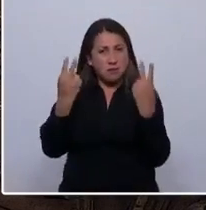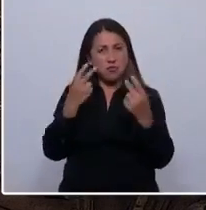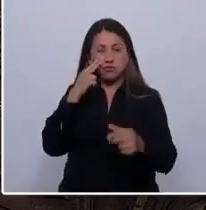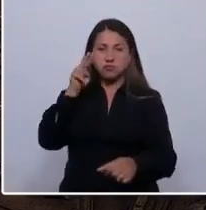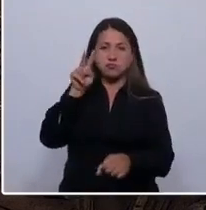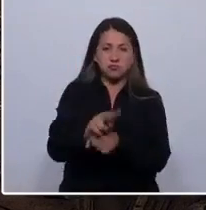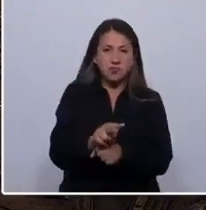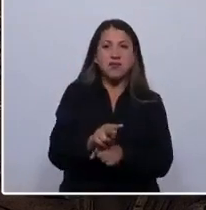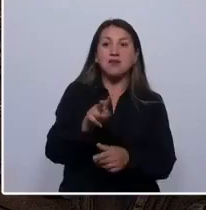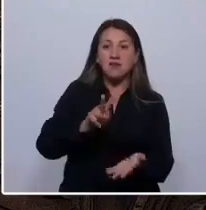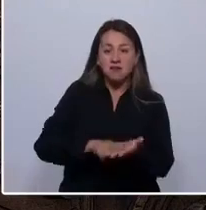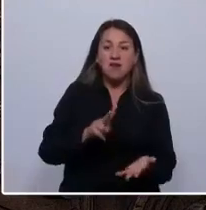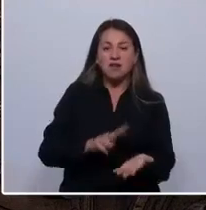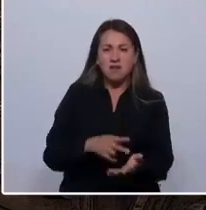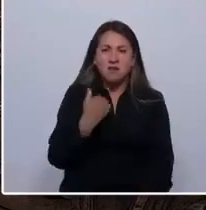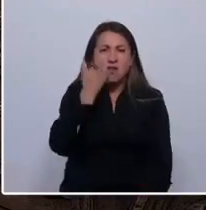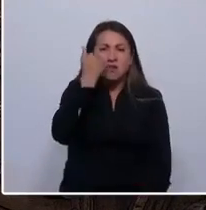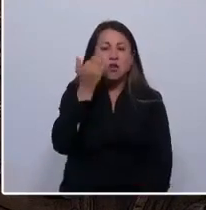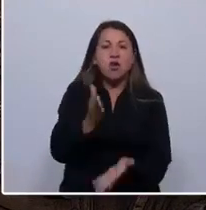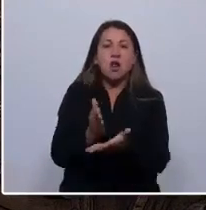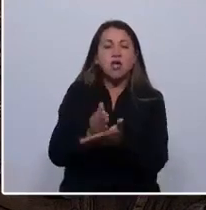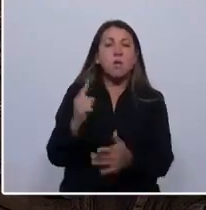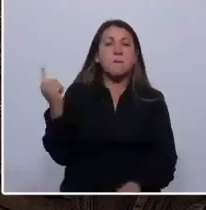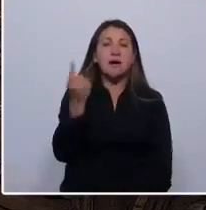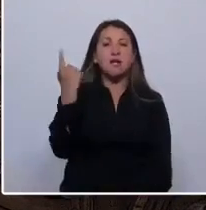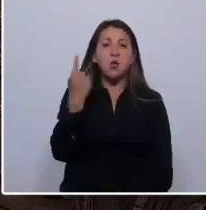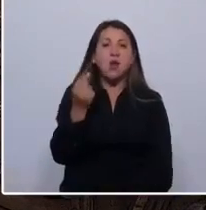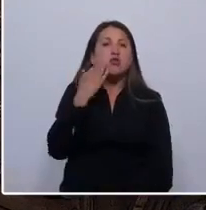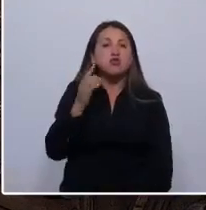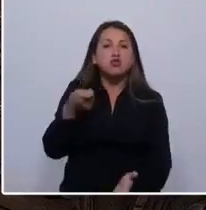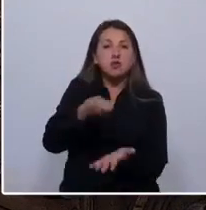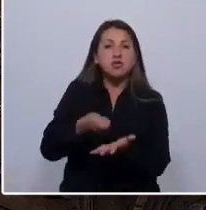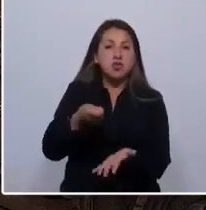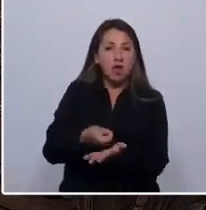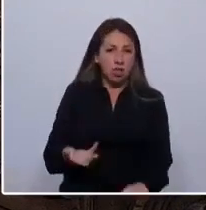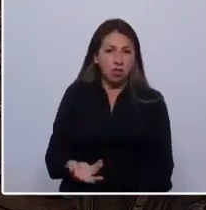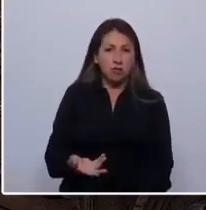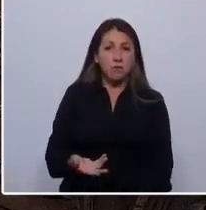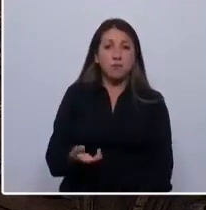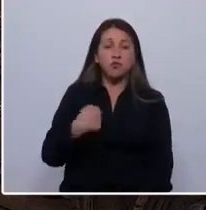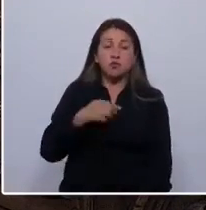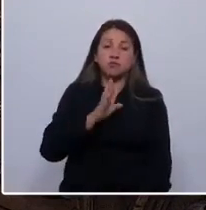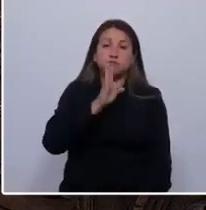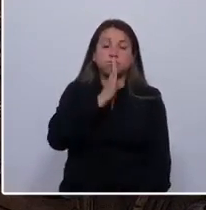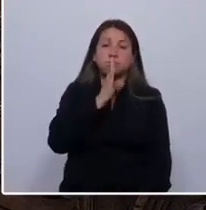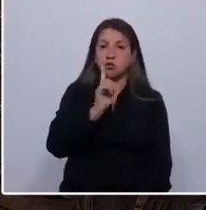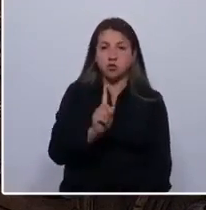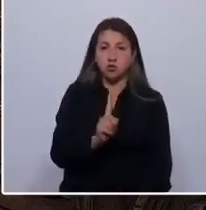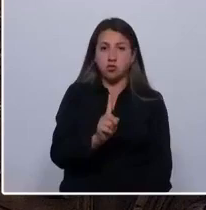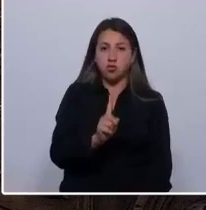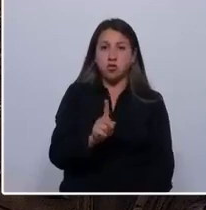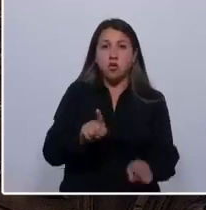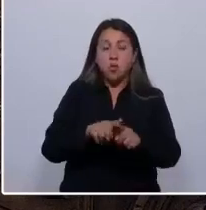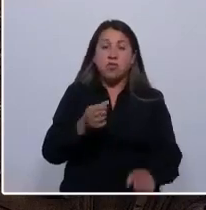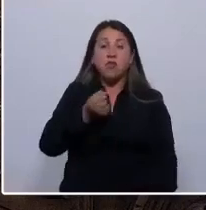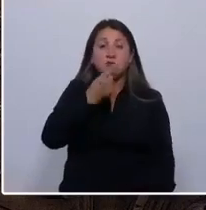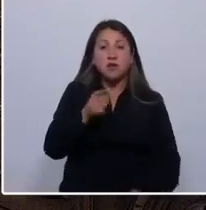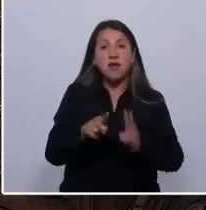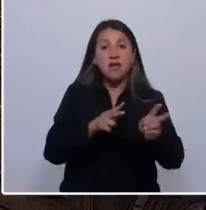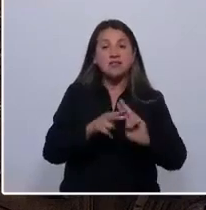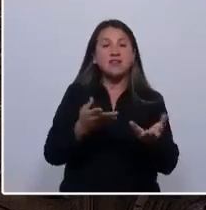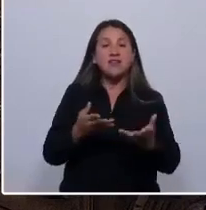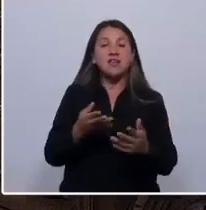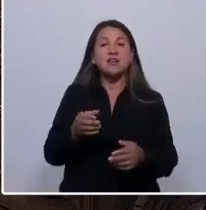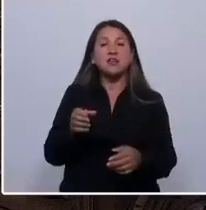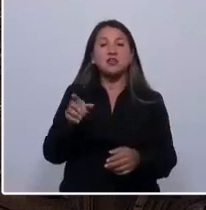testigo del lucro vergonzoso en un colegio particular subvencionado. No me quedé callada. Denuncié los hechos a la